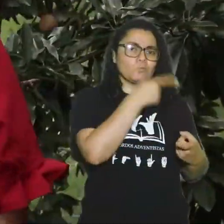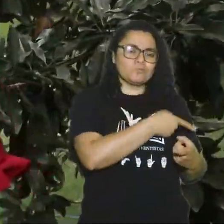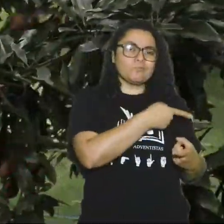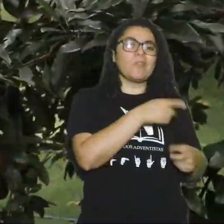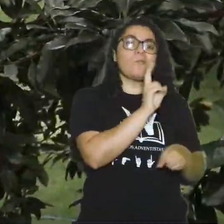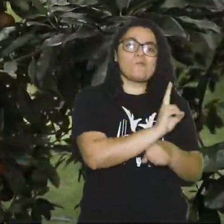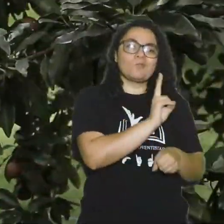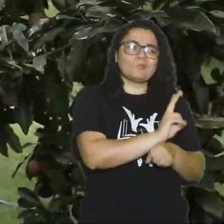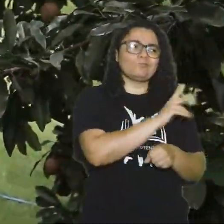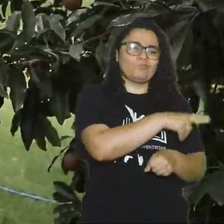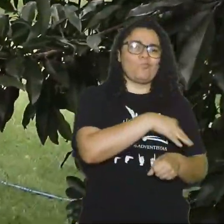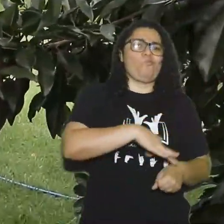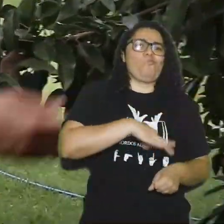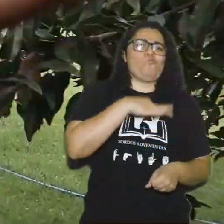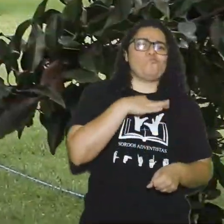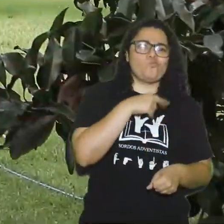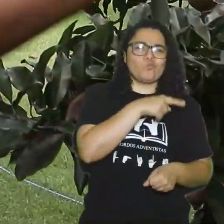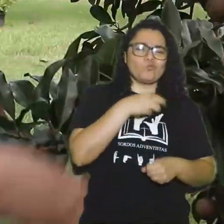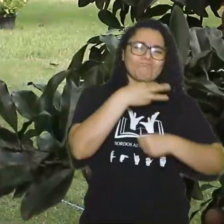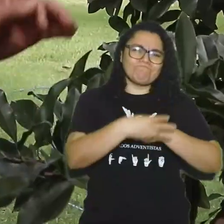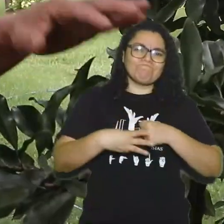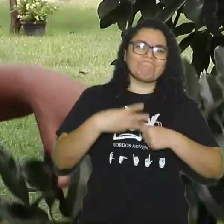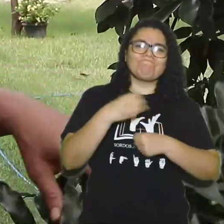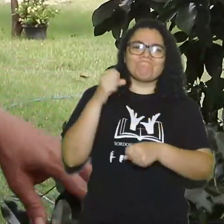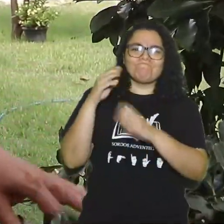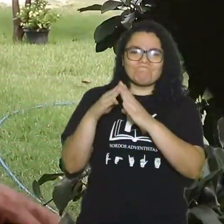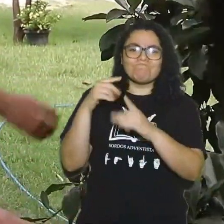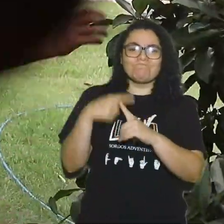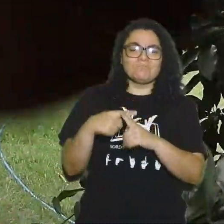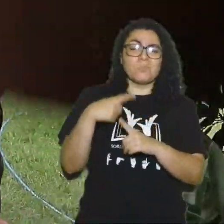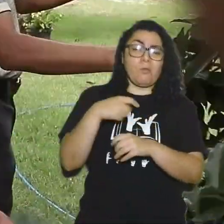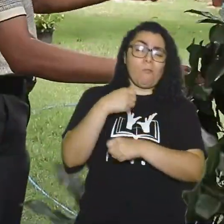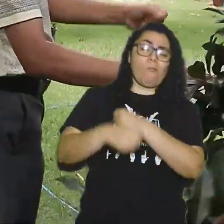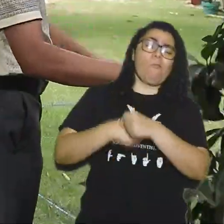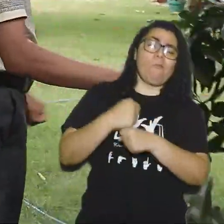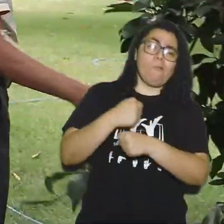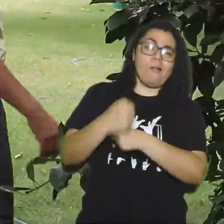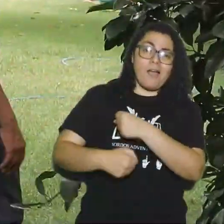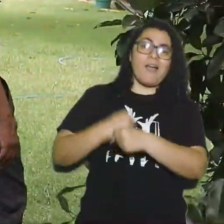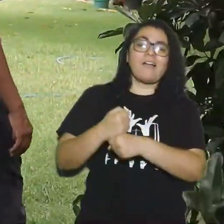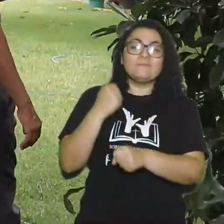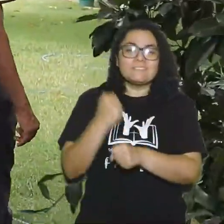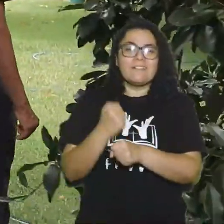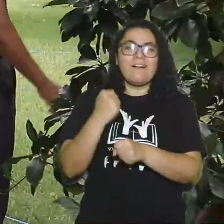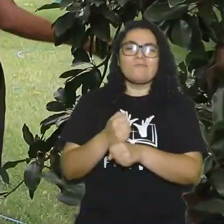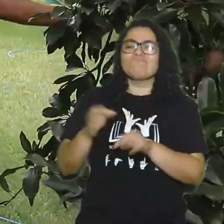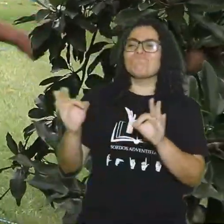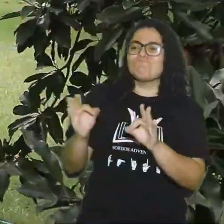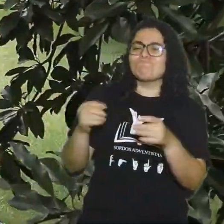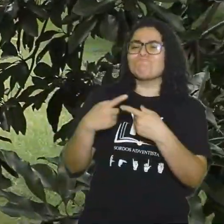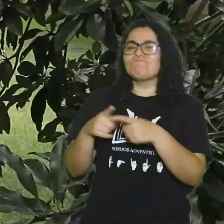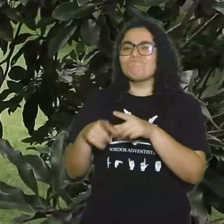está orgulloso de su misión en la Iglesia. Hace varios años que él actúa como anciano y consejero de